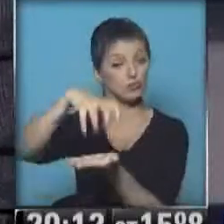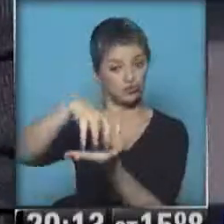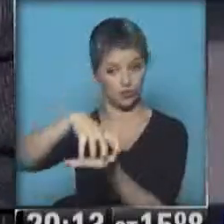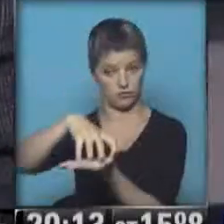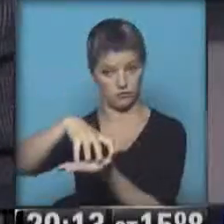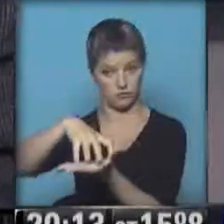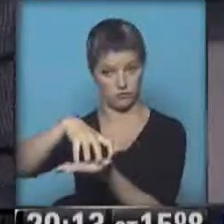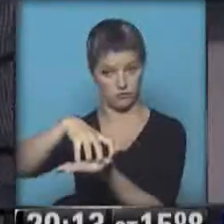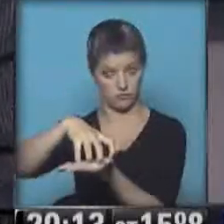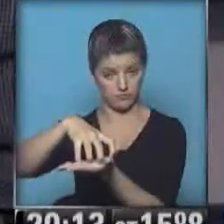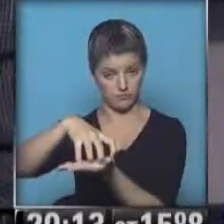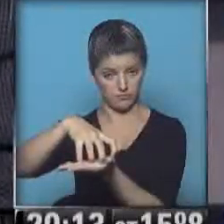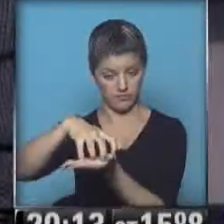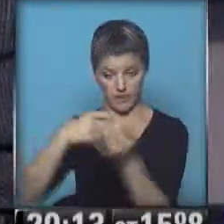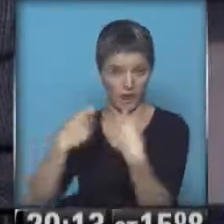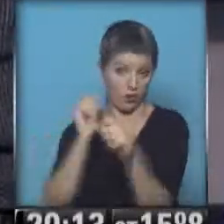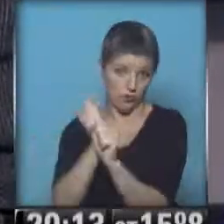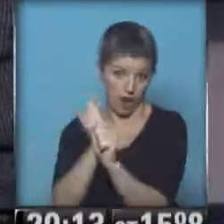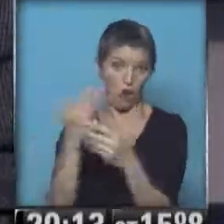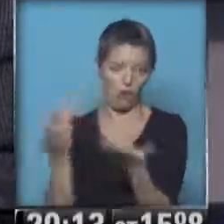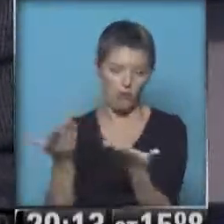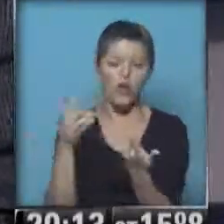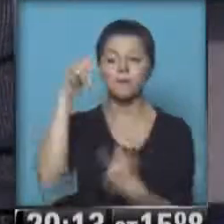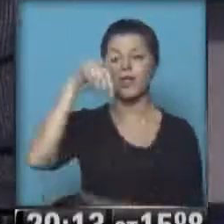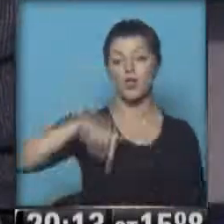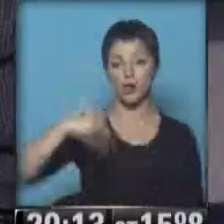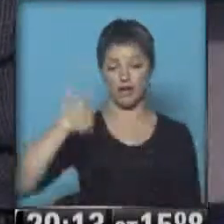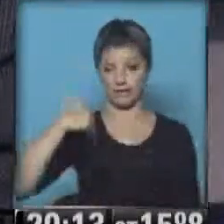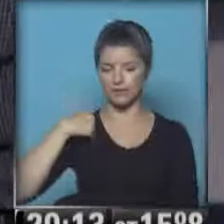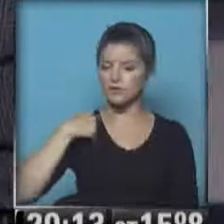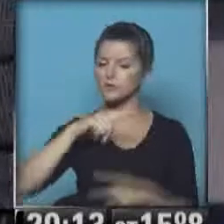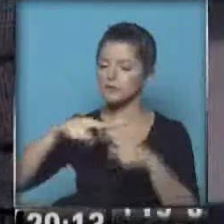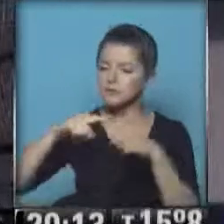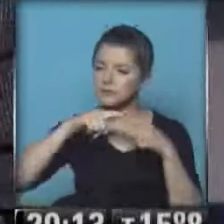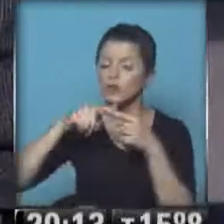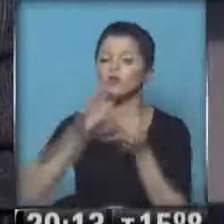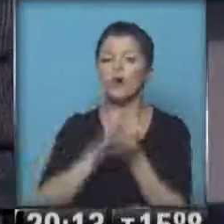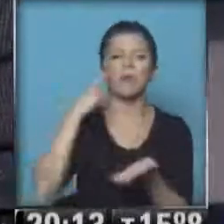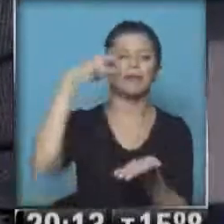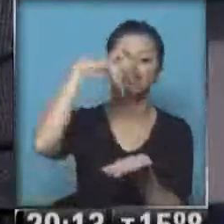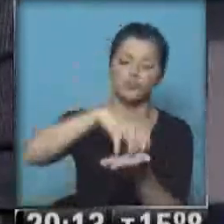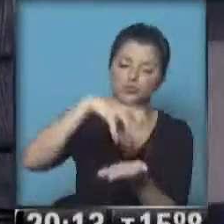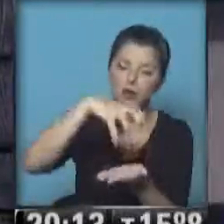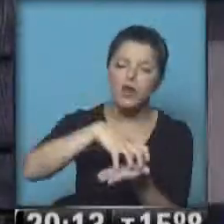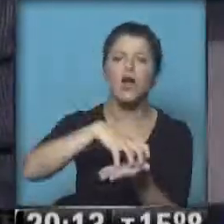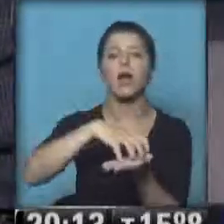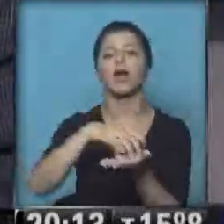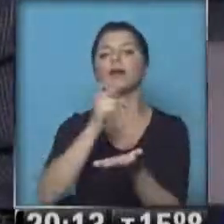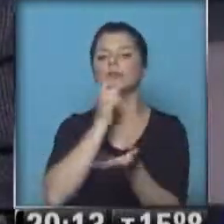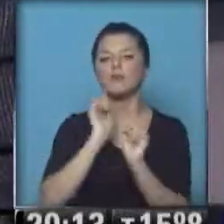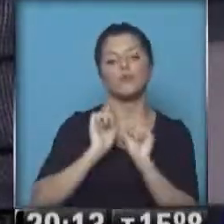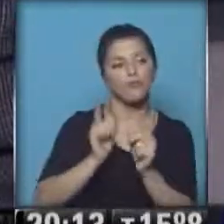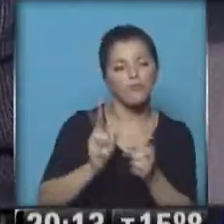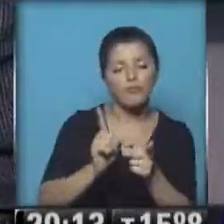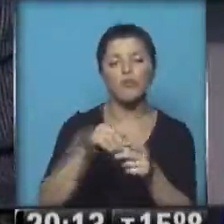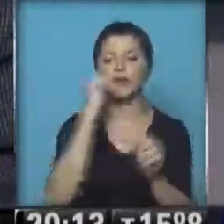del mercado laboral. Y en esta Argentina, donde se debate mucho sobre la institucionalidad, sobre la vigencia de las